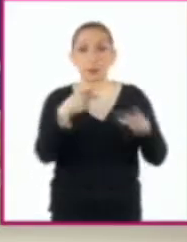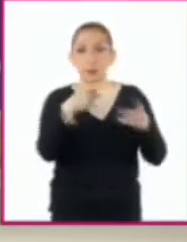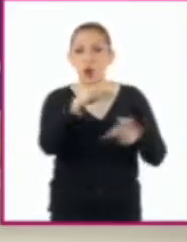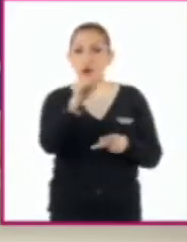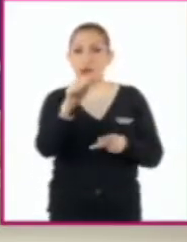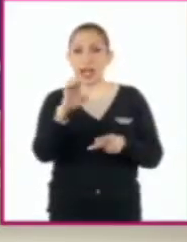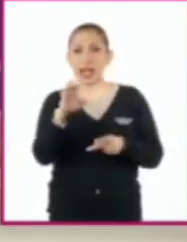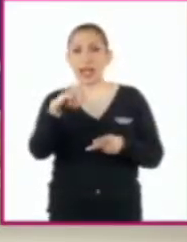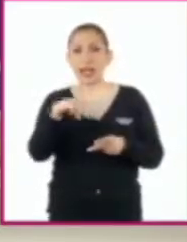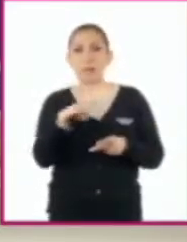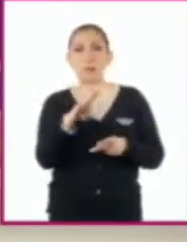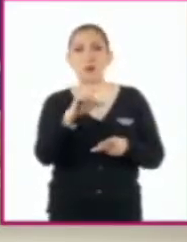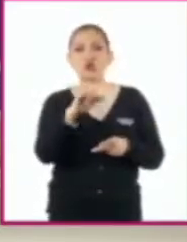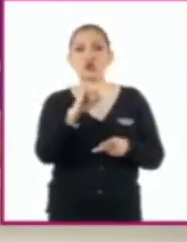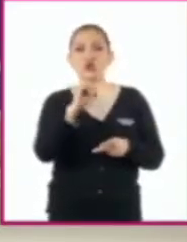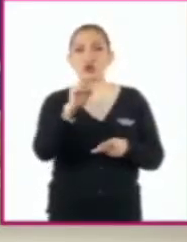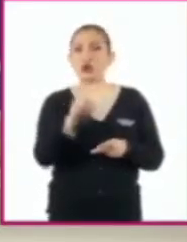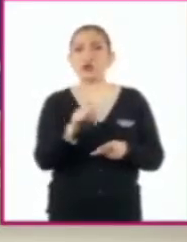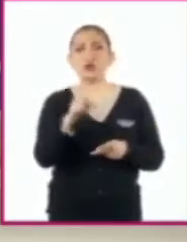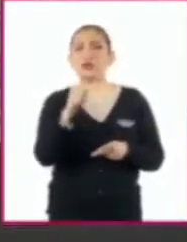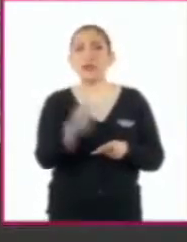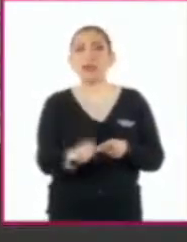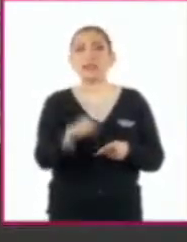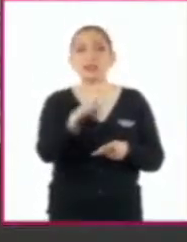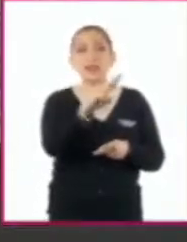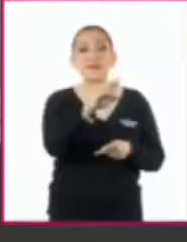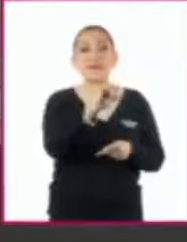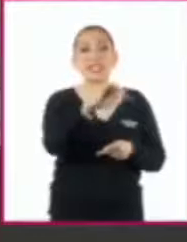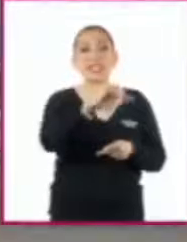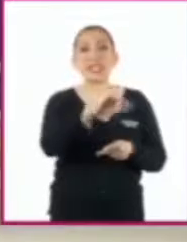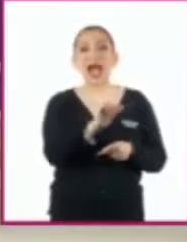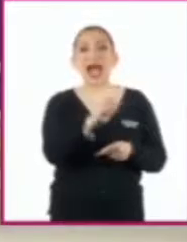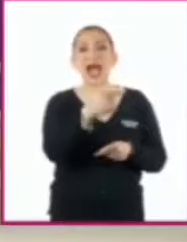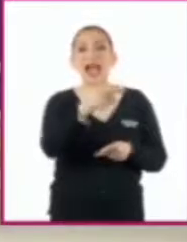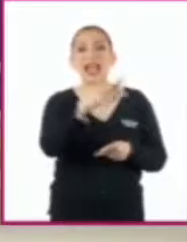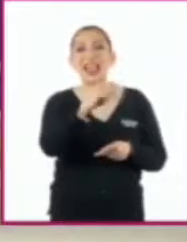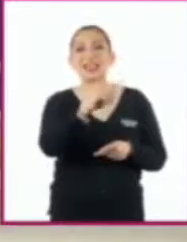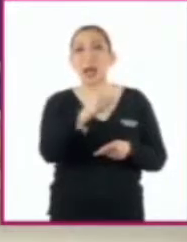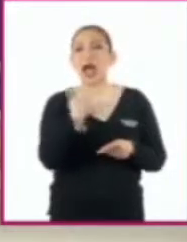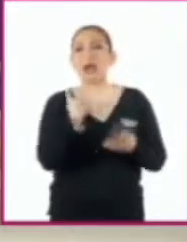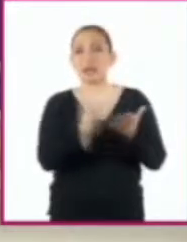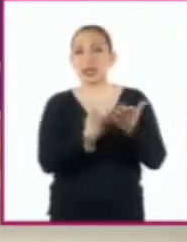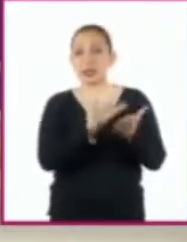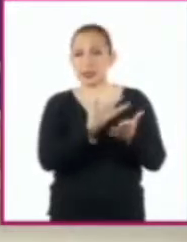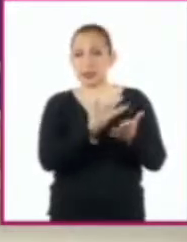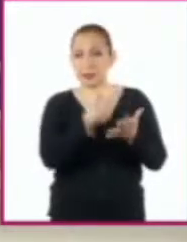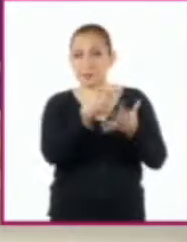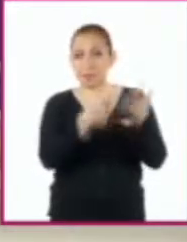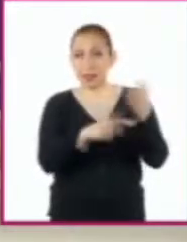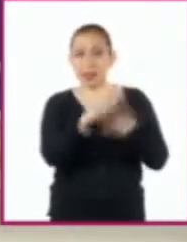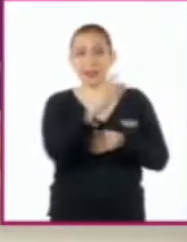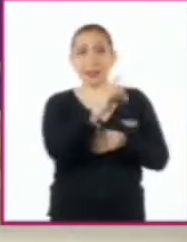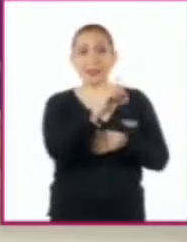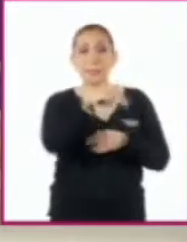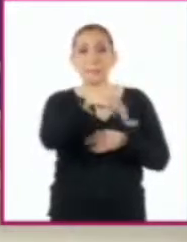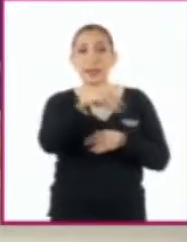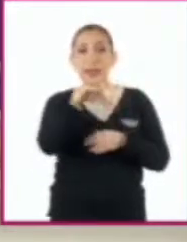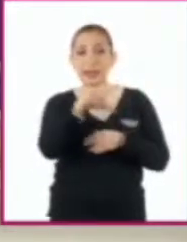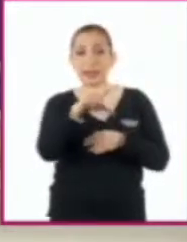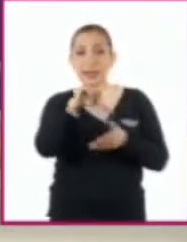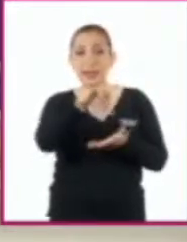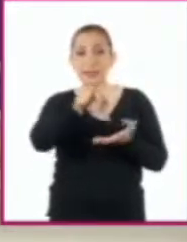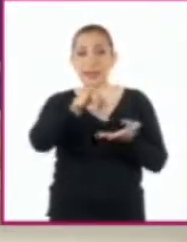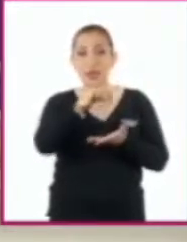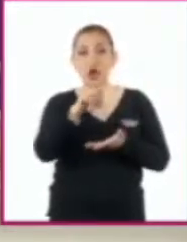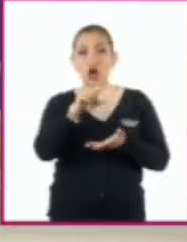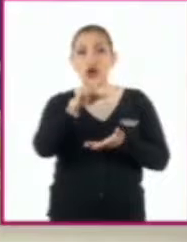Elaboraremos una emulsión. En este caso, es una vinagreta. Los componentes son 30 mililitros de